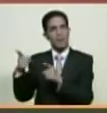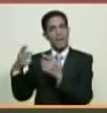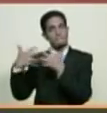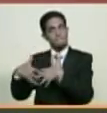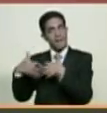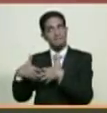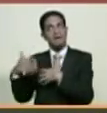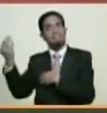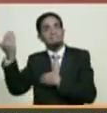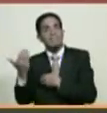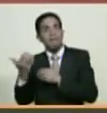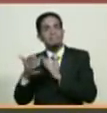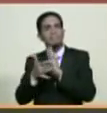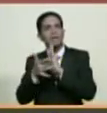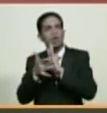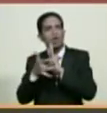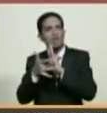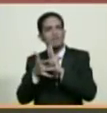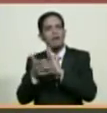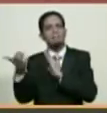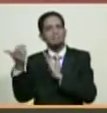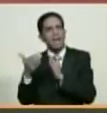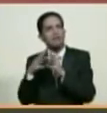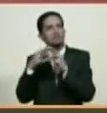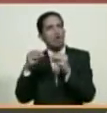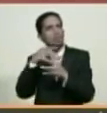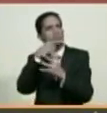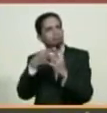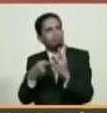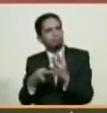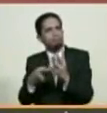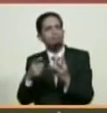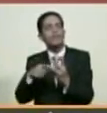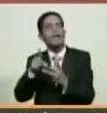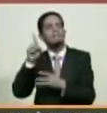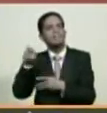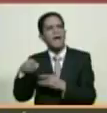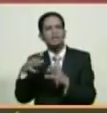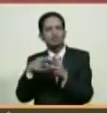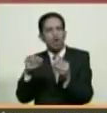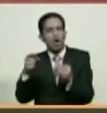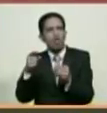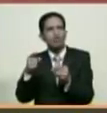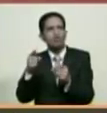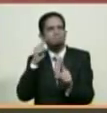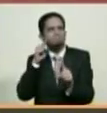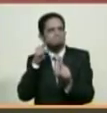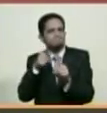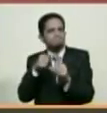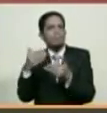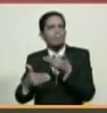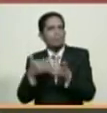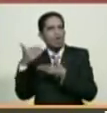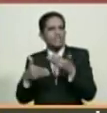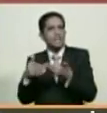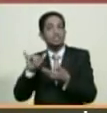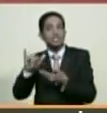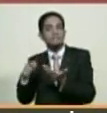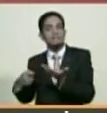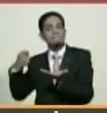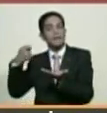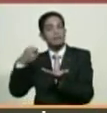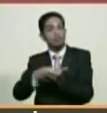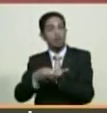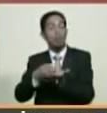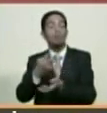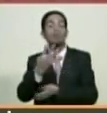la tecnología, traen los insumos, traen los taladros, traen todo el proceso, más la inversión de 430